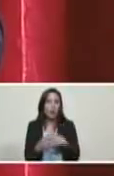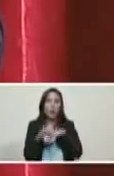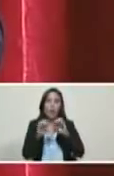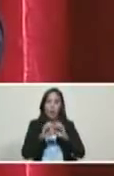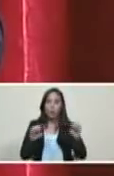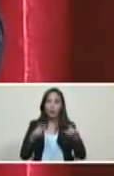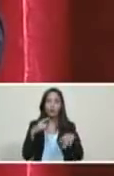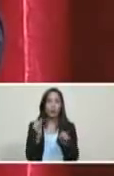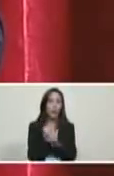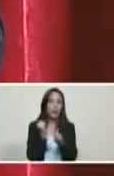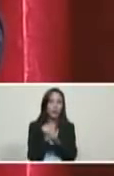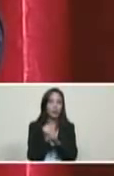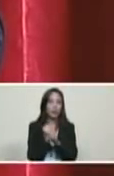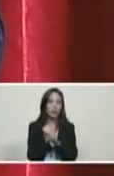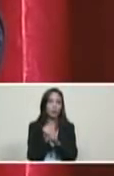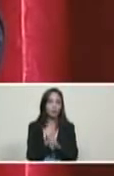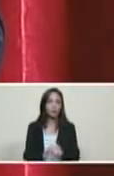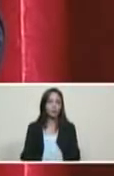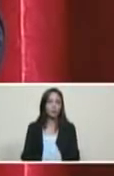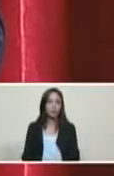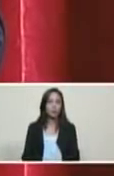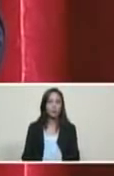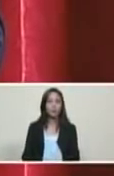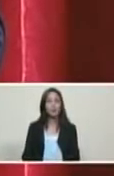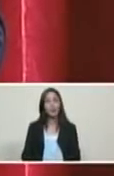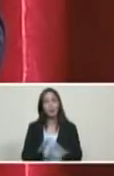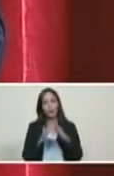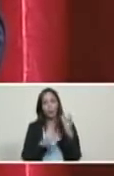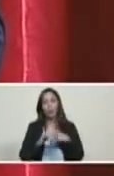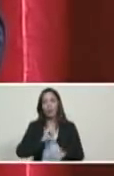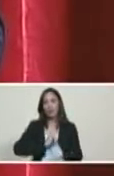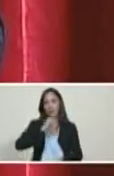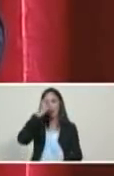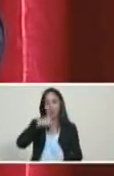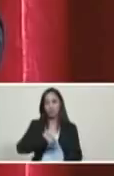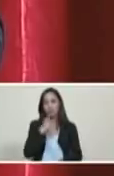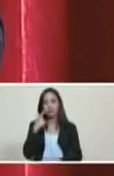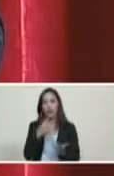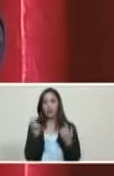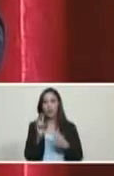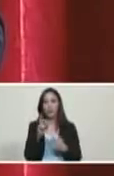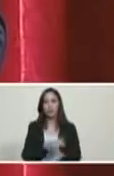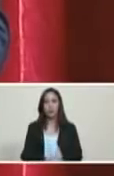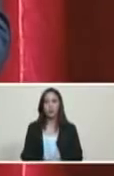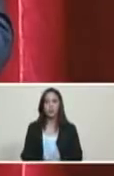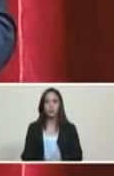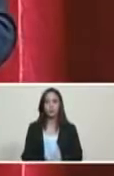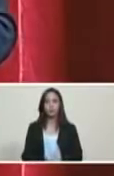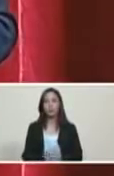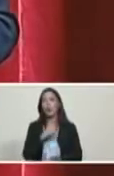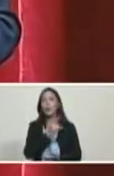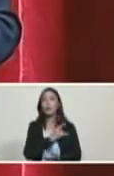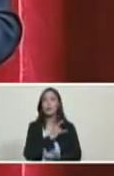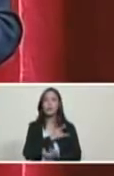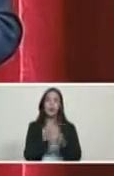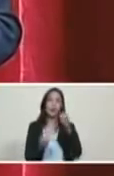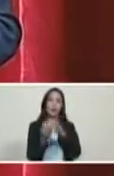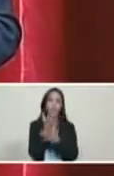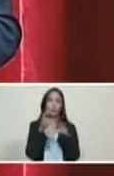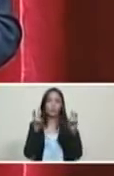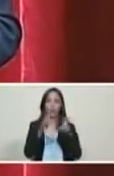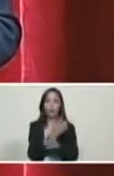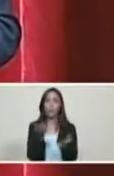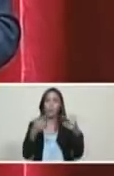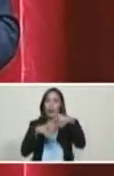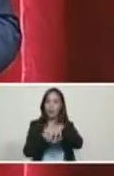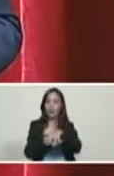y Acción y la Descolonización de Venezuela, Luis Antonio Bigot, para que integre el